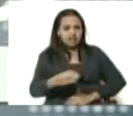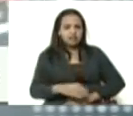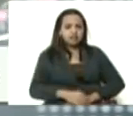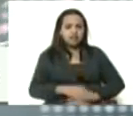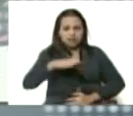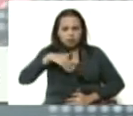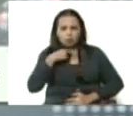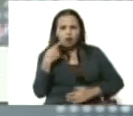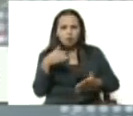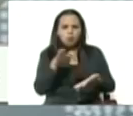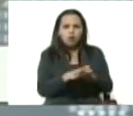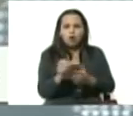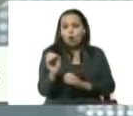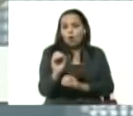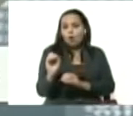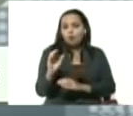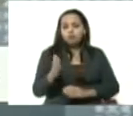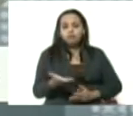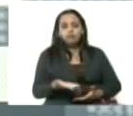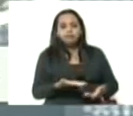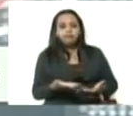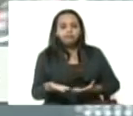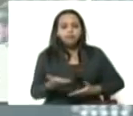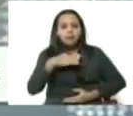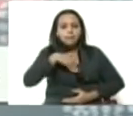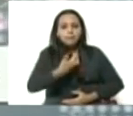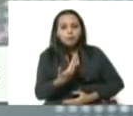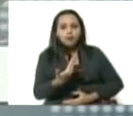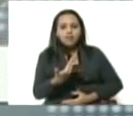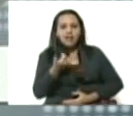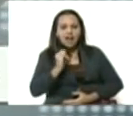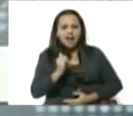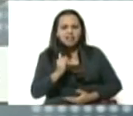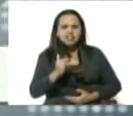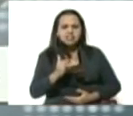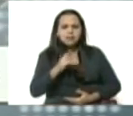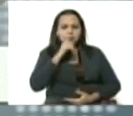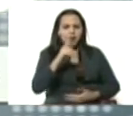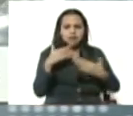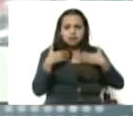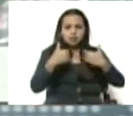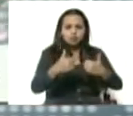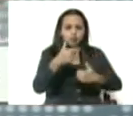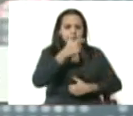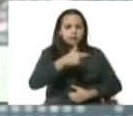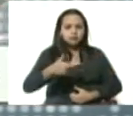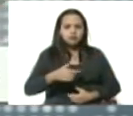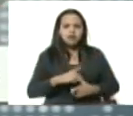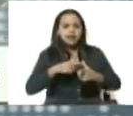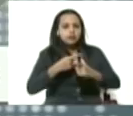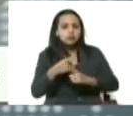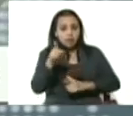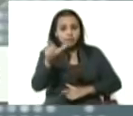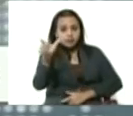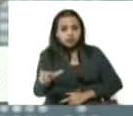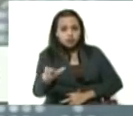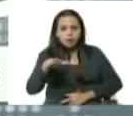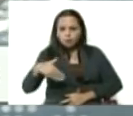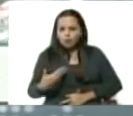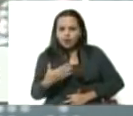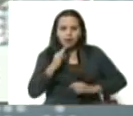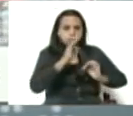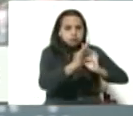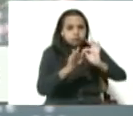la muerte o pueda causar molestias en la salud de la persona, bueno, esa persona puede contagiar a